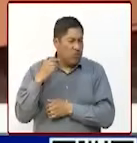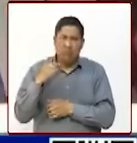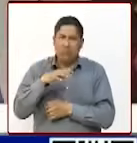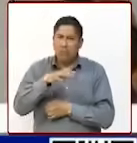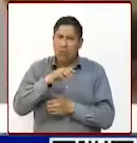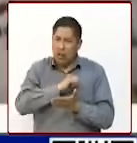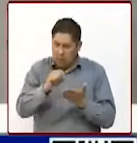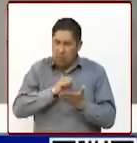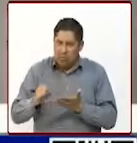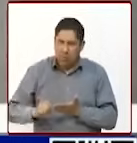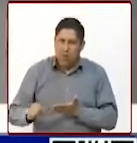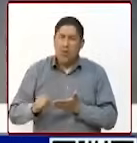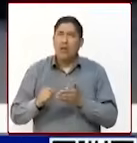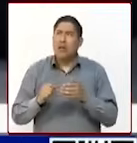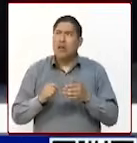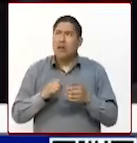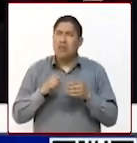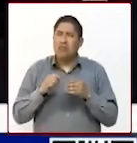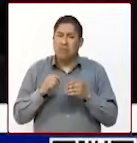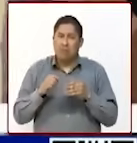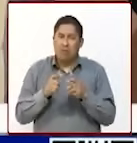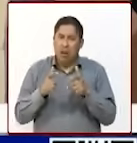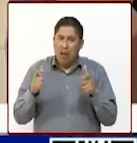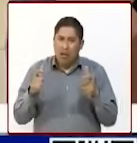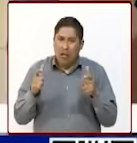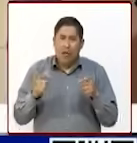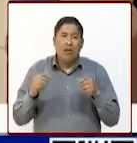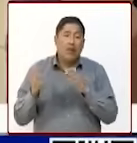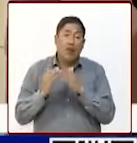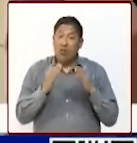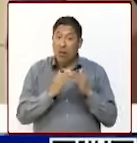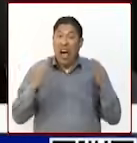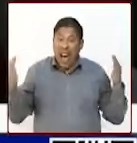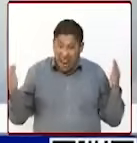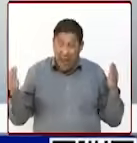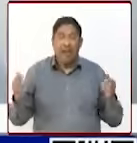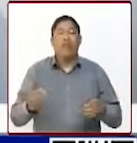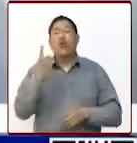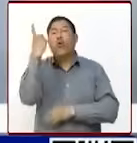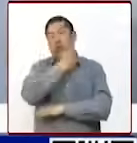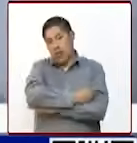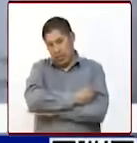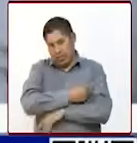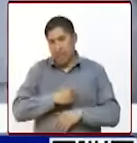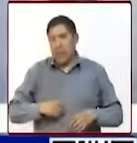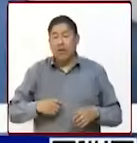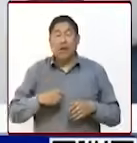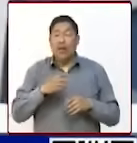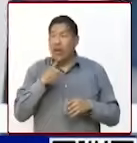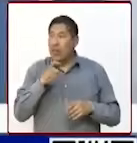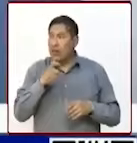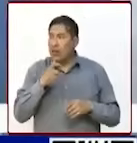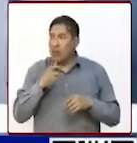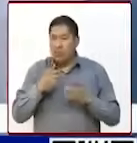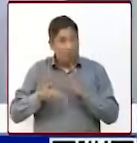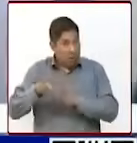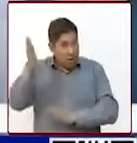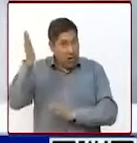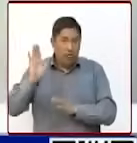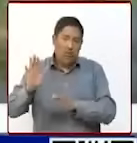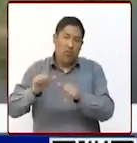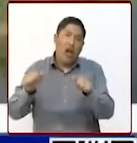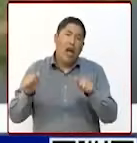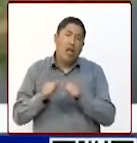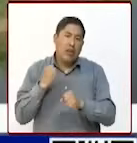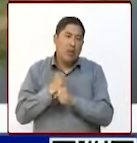ciudades intermedias, ciudades capitales y centros poblados un día. No, el material debe estar en su centro de operaciones, de su área de